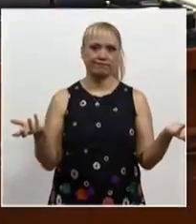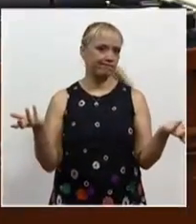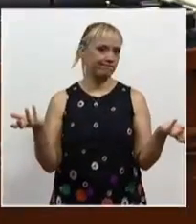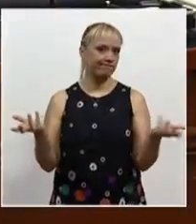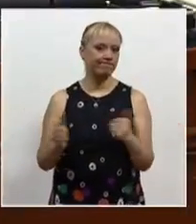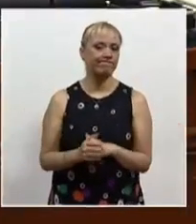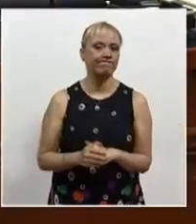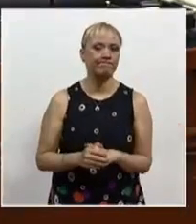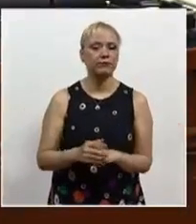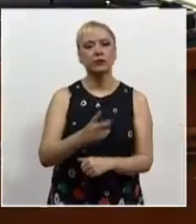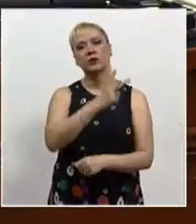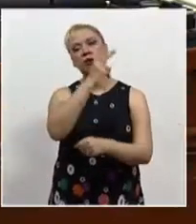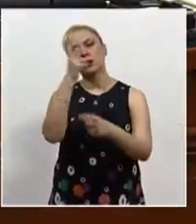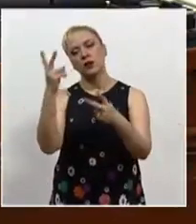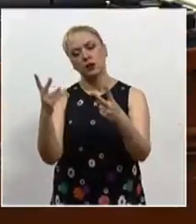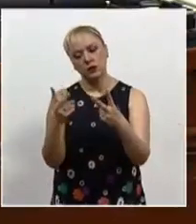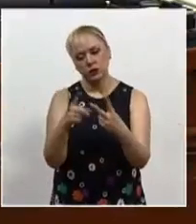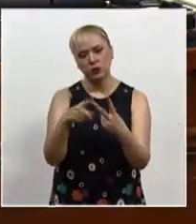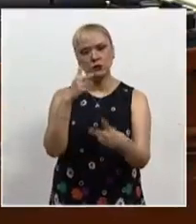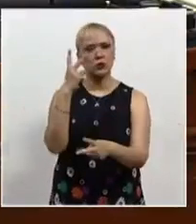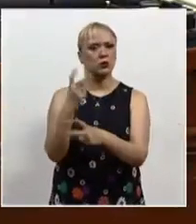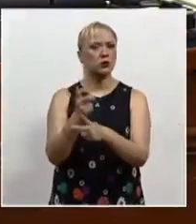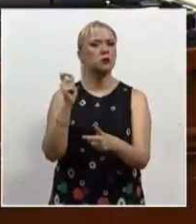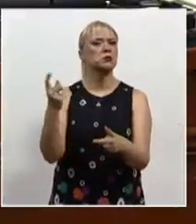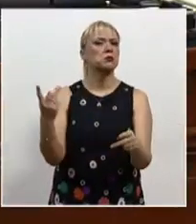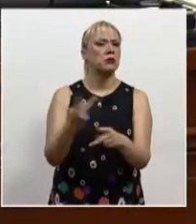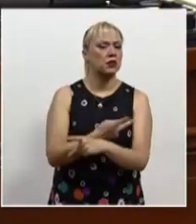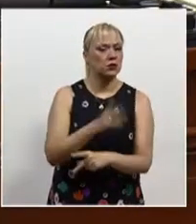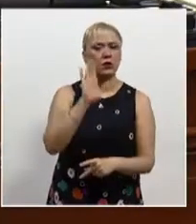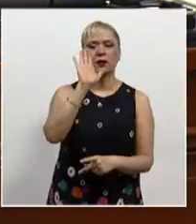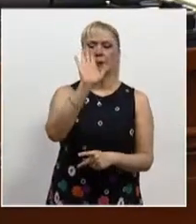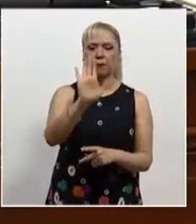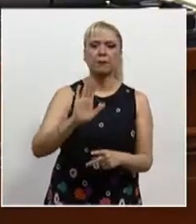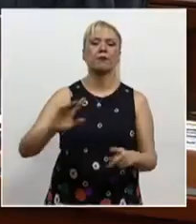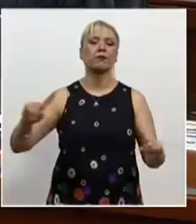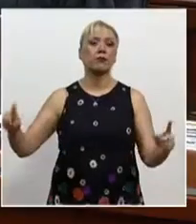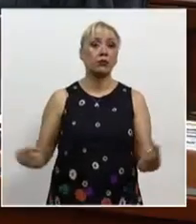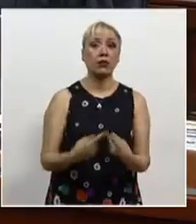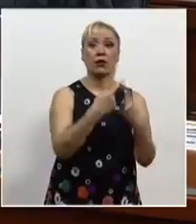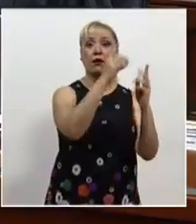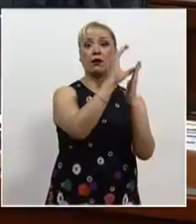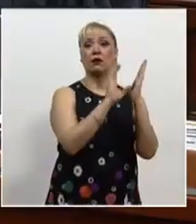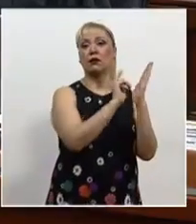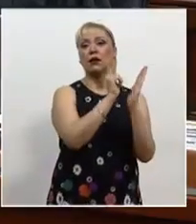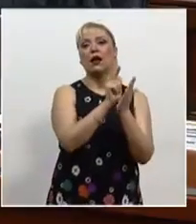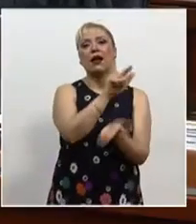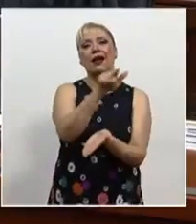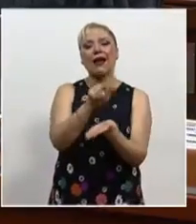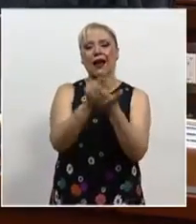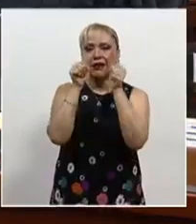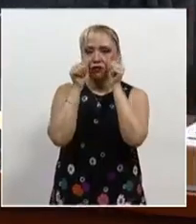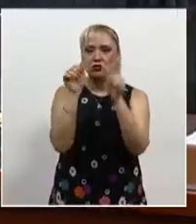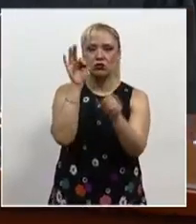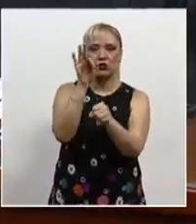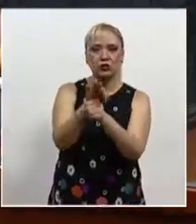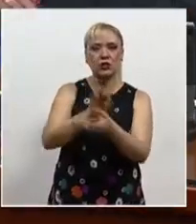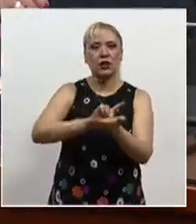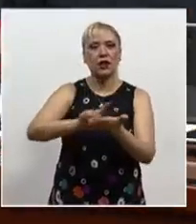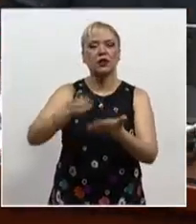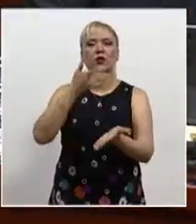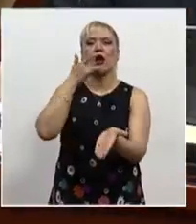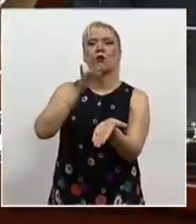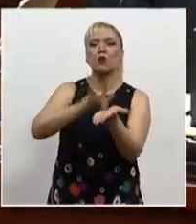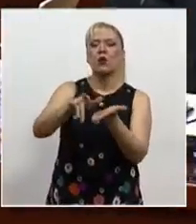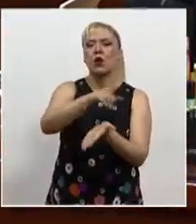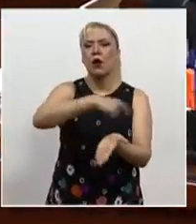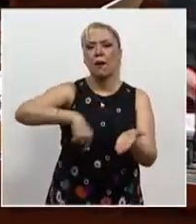En el segundo caso, el Pleno resolvió la acción de inconstitucionalidad contra la Ley para la Atención, Protección de los Derechos y Apoyo